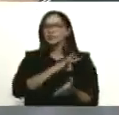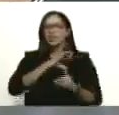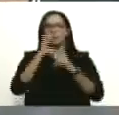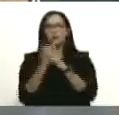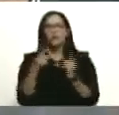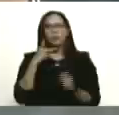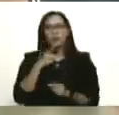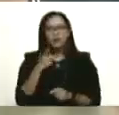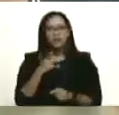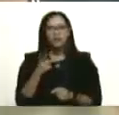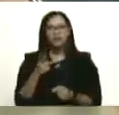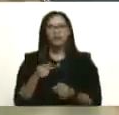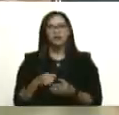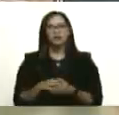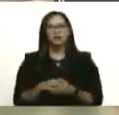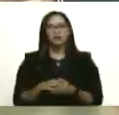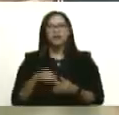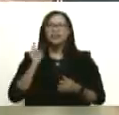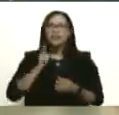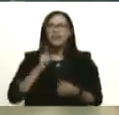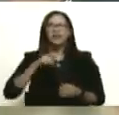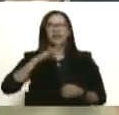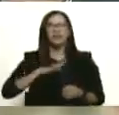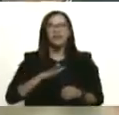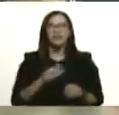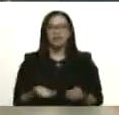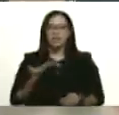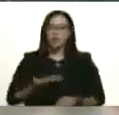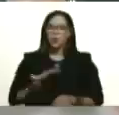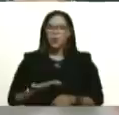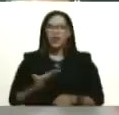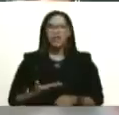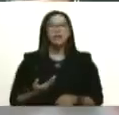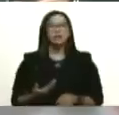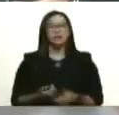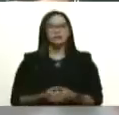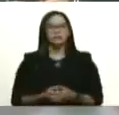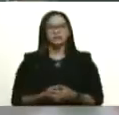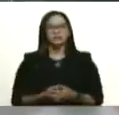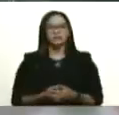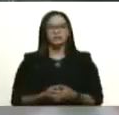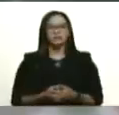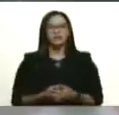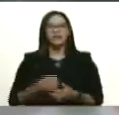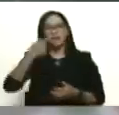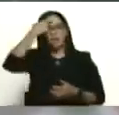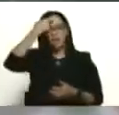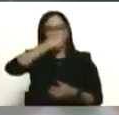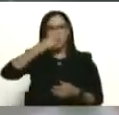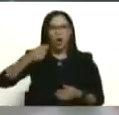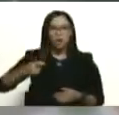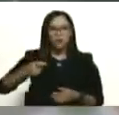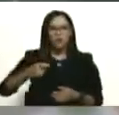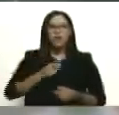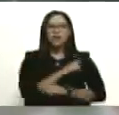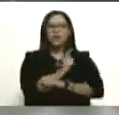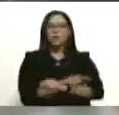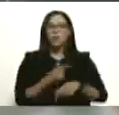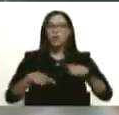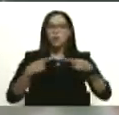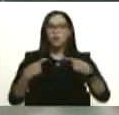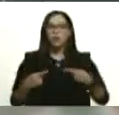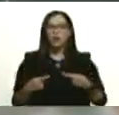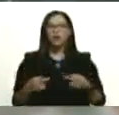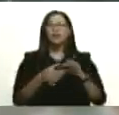política, deben estar fundamentados principalmente en el pueblo, en el poder popular y